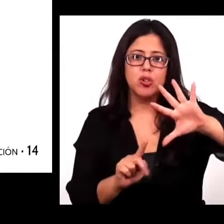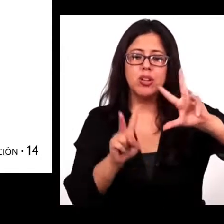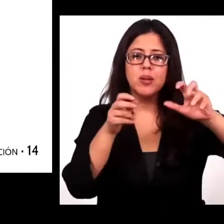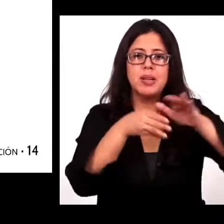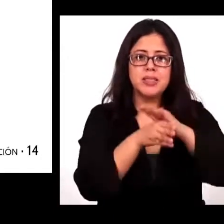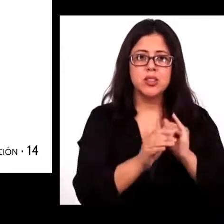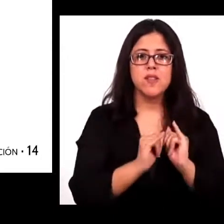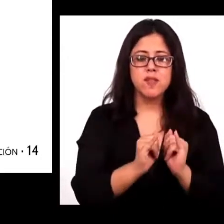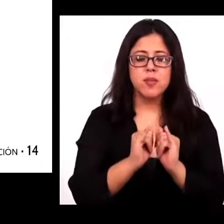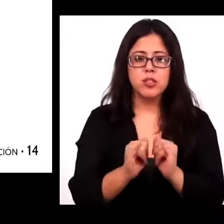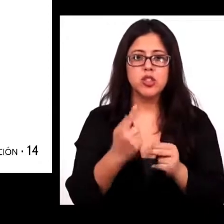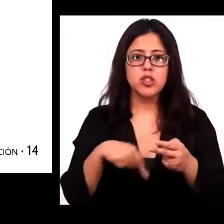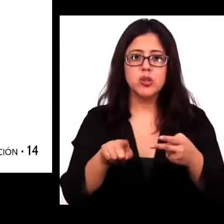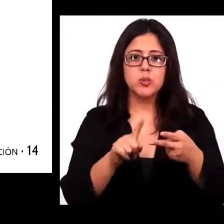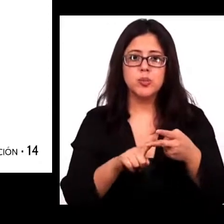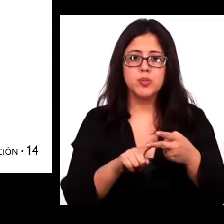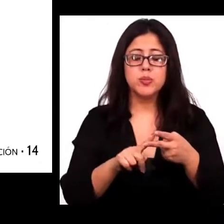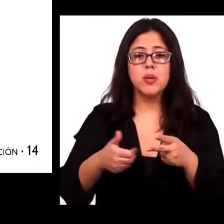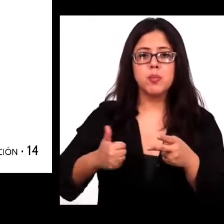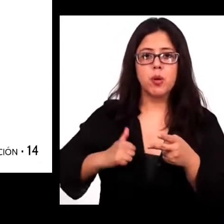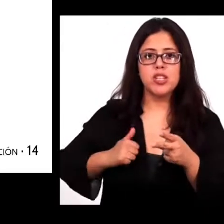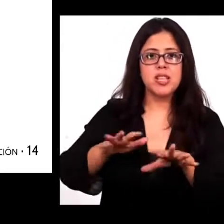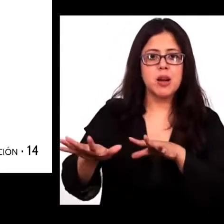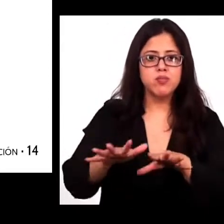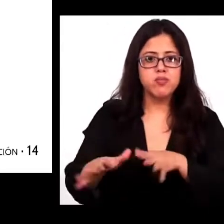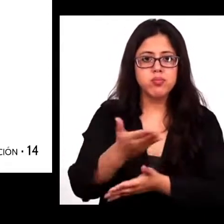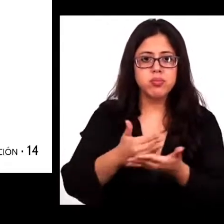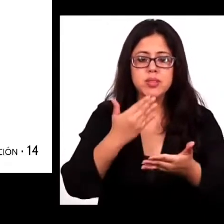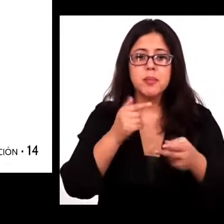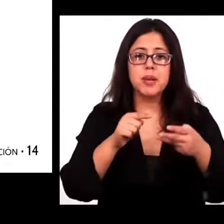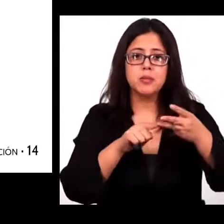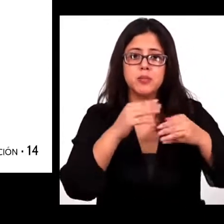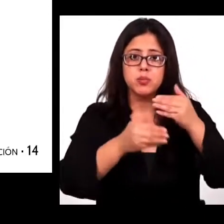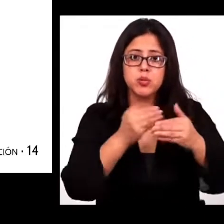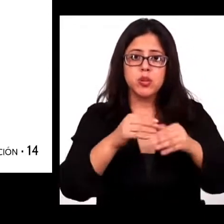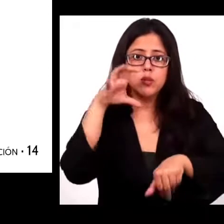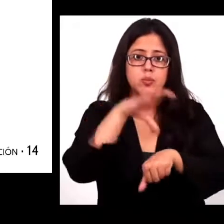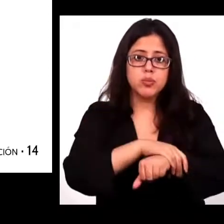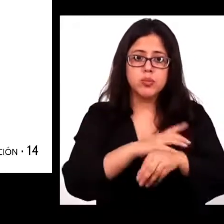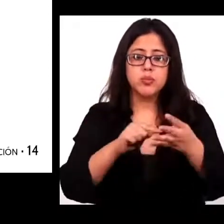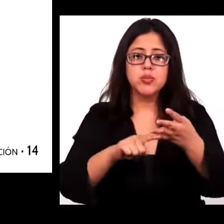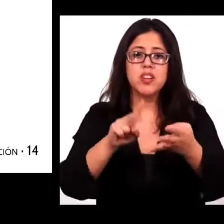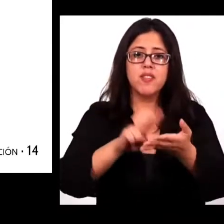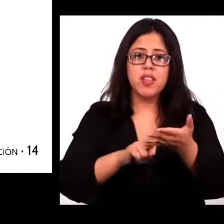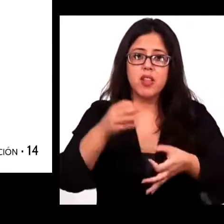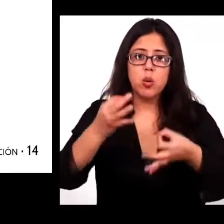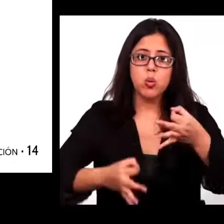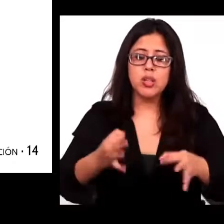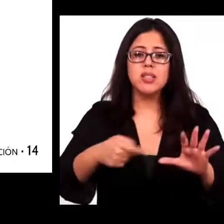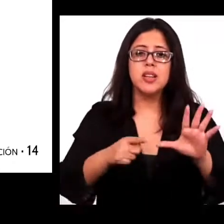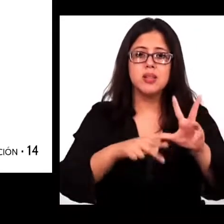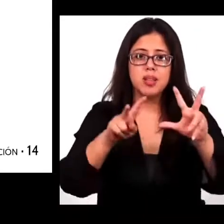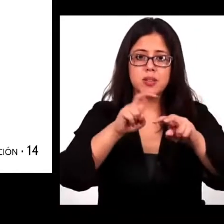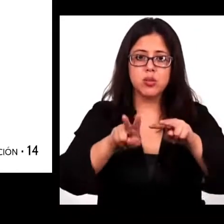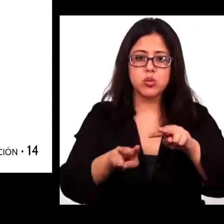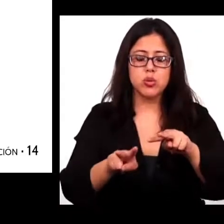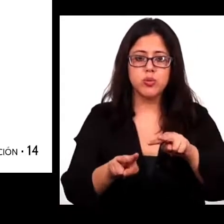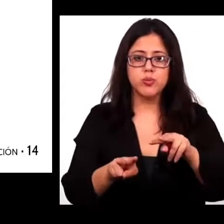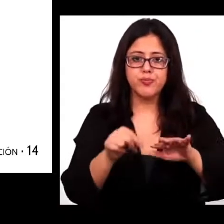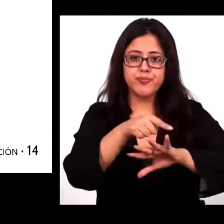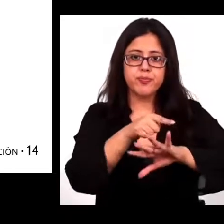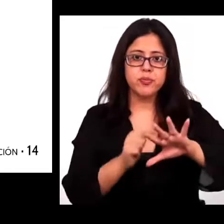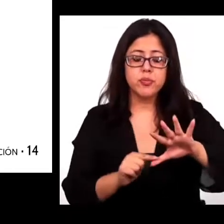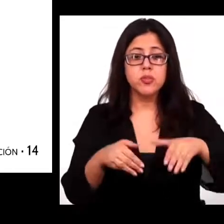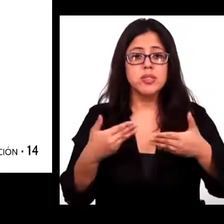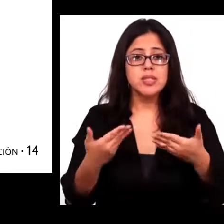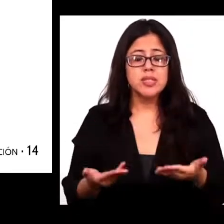información, el actuar policial, el procedimiento de detenciones, verdad y justicia y medidas de reparación. Y a